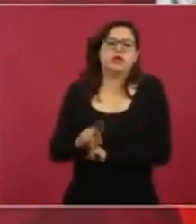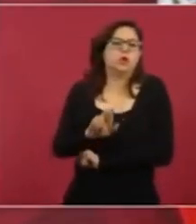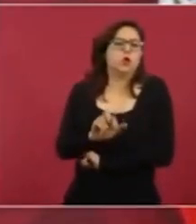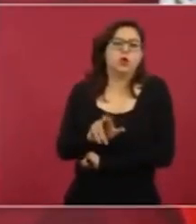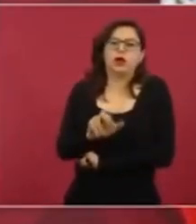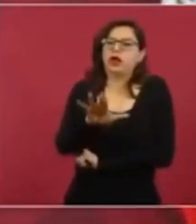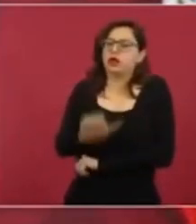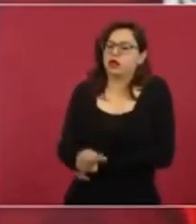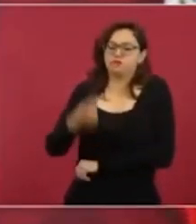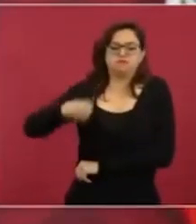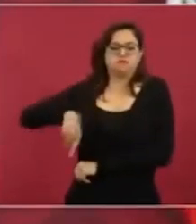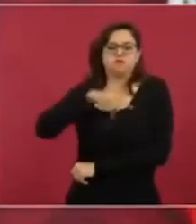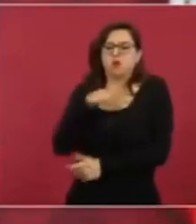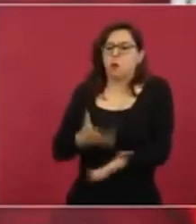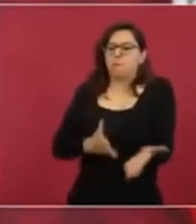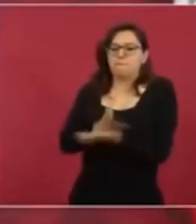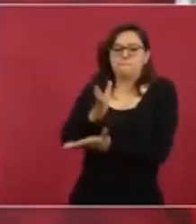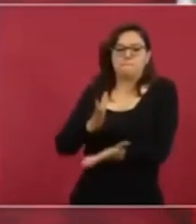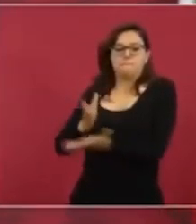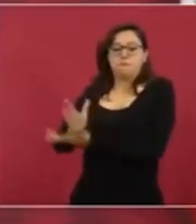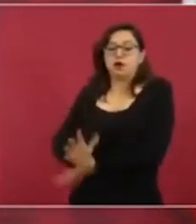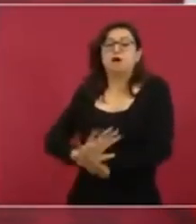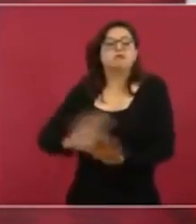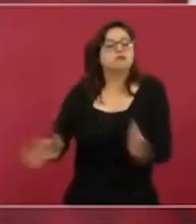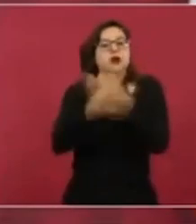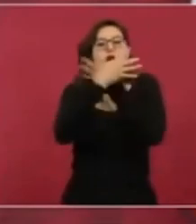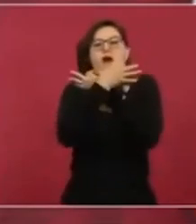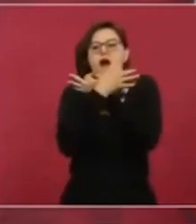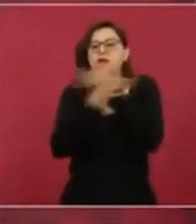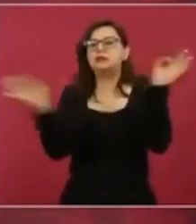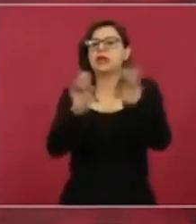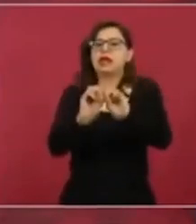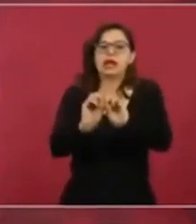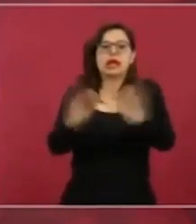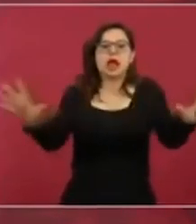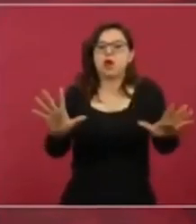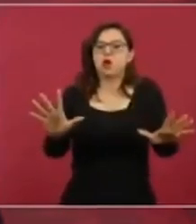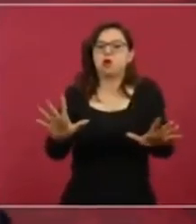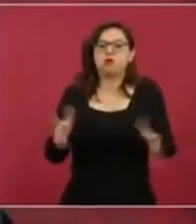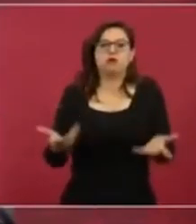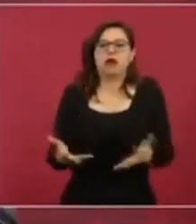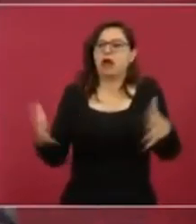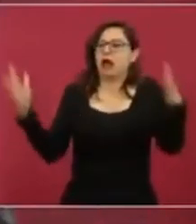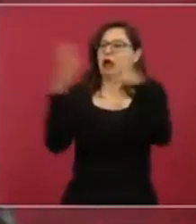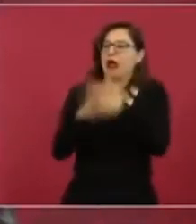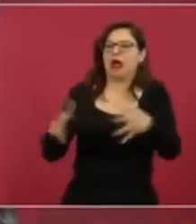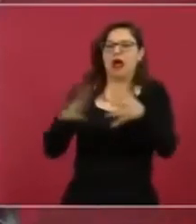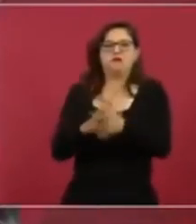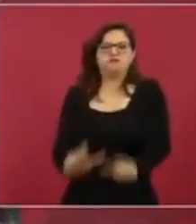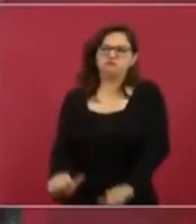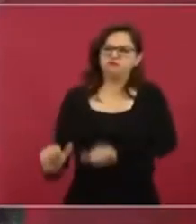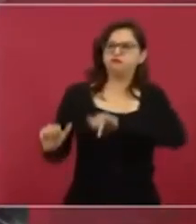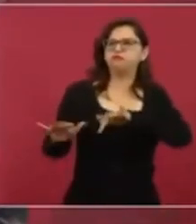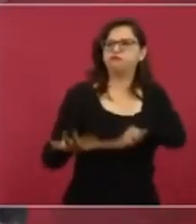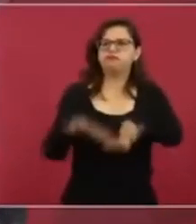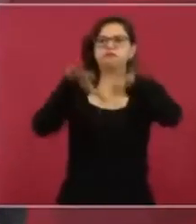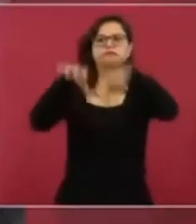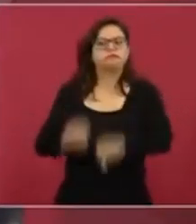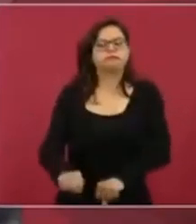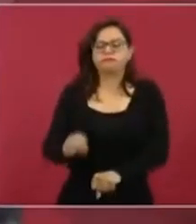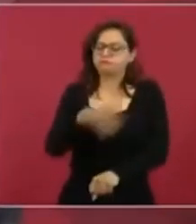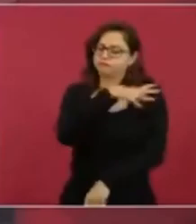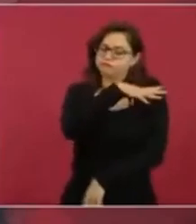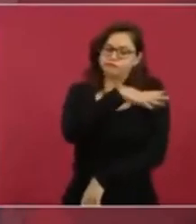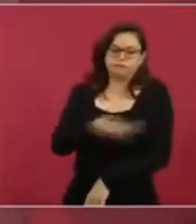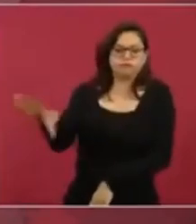muy claro, estamos en contra de las invasiones de Rusia, de China, de Estados Unidos, nada de invasiones, y